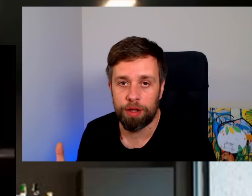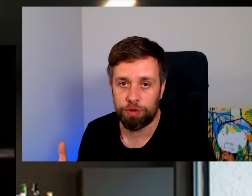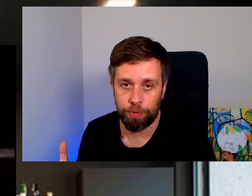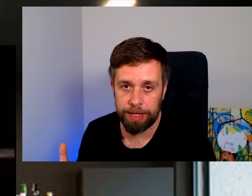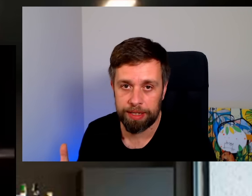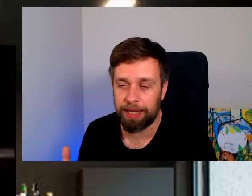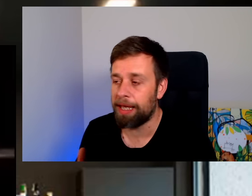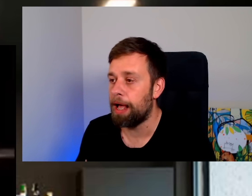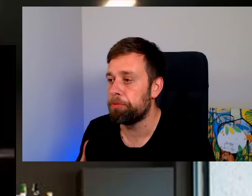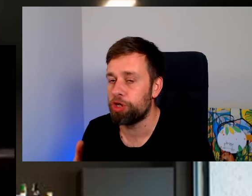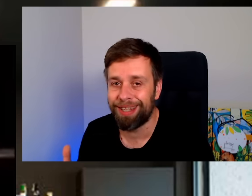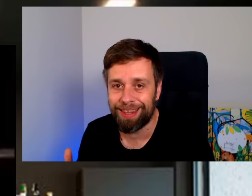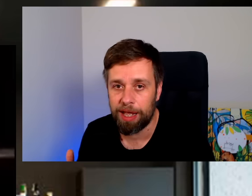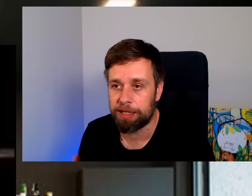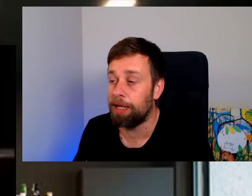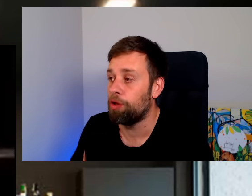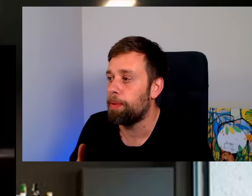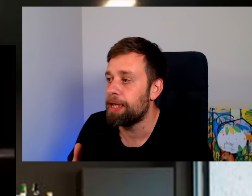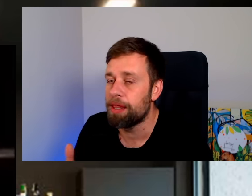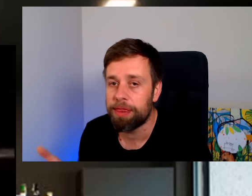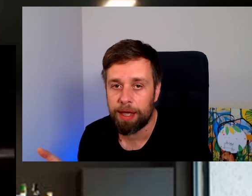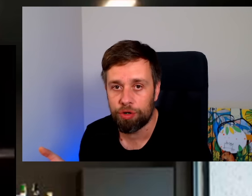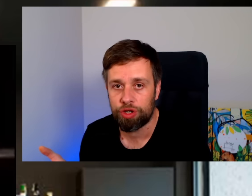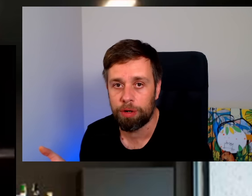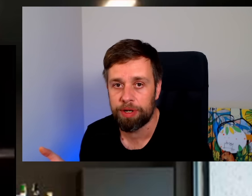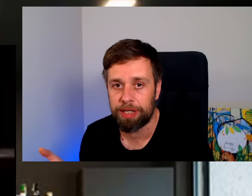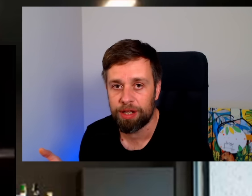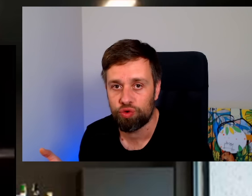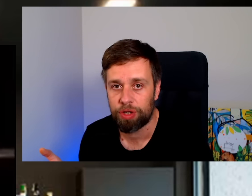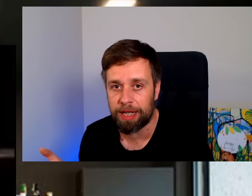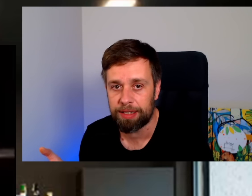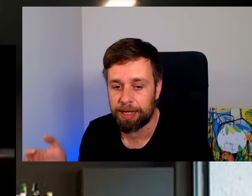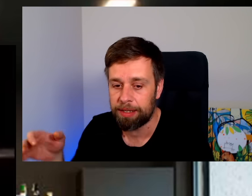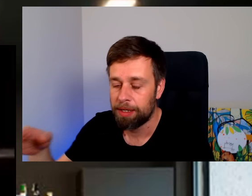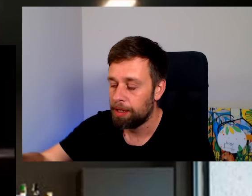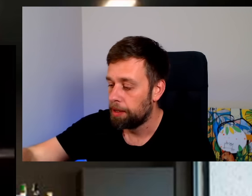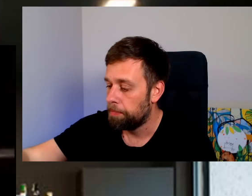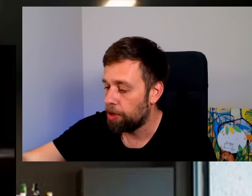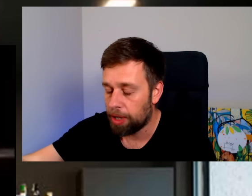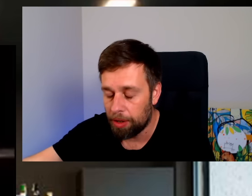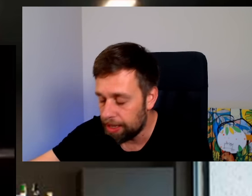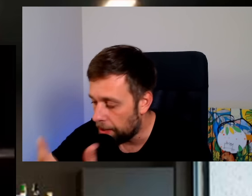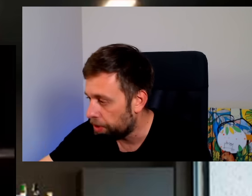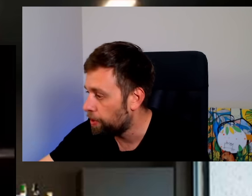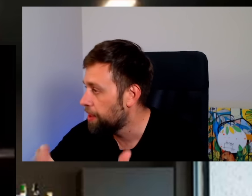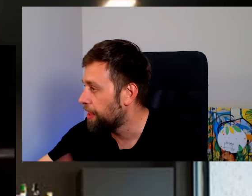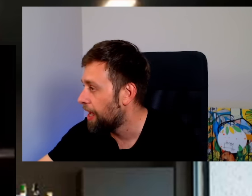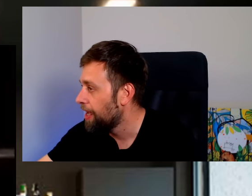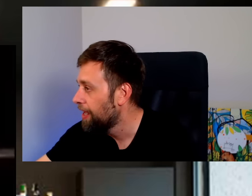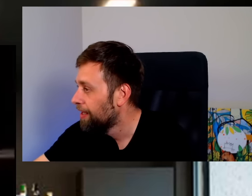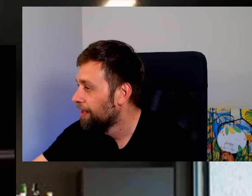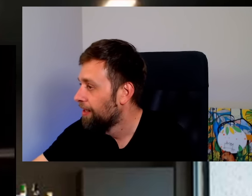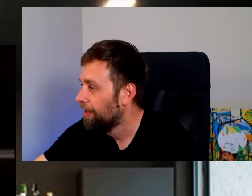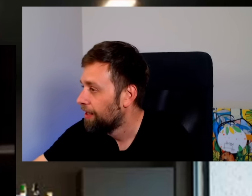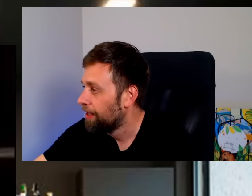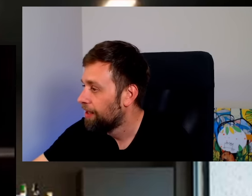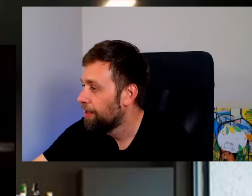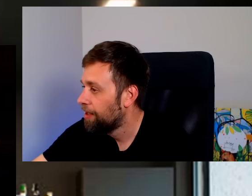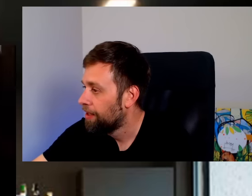sucediendo después y que llevamos 7 días y que todavía hay ancianos que no pueden salir de sus casas pero que no les da vergüenza